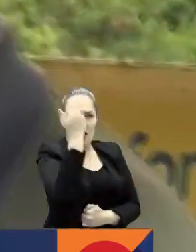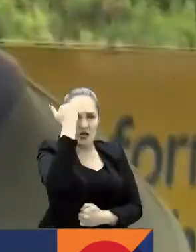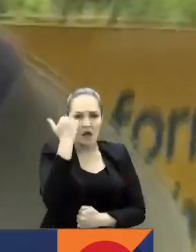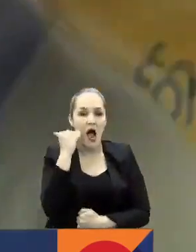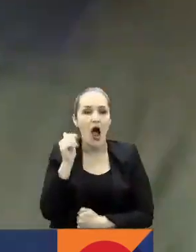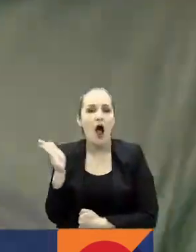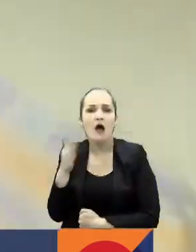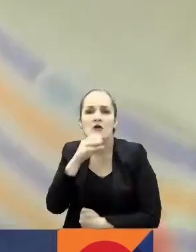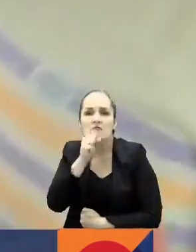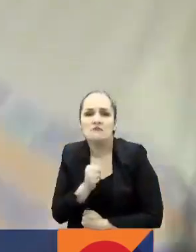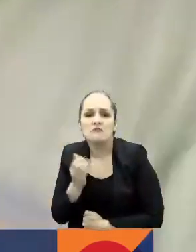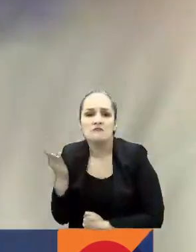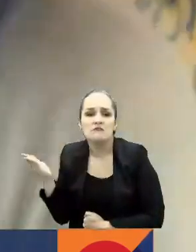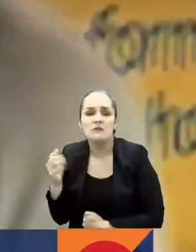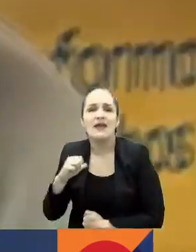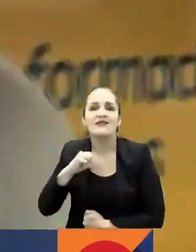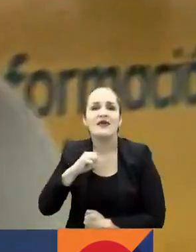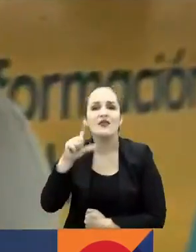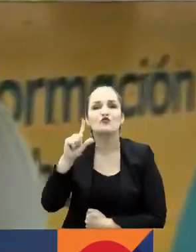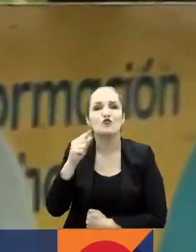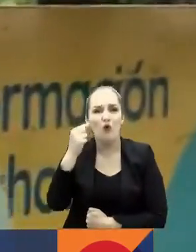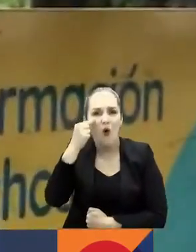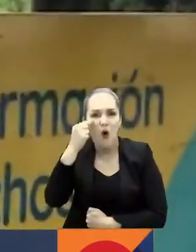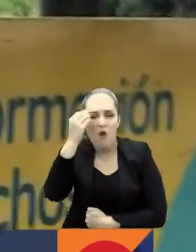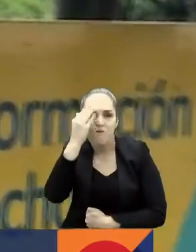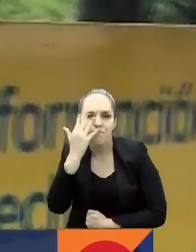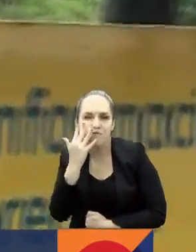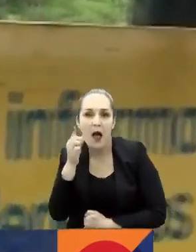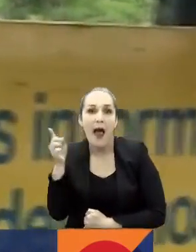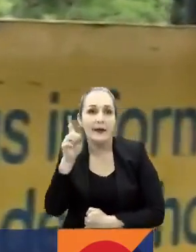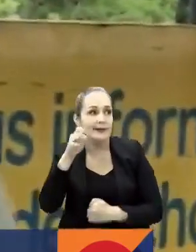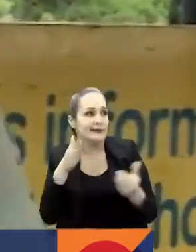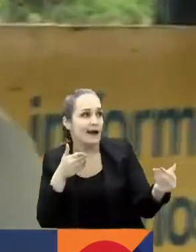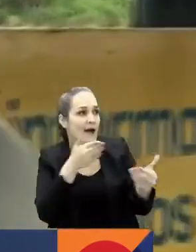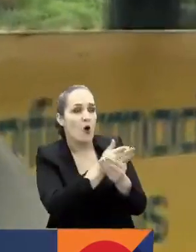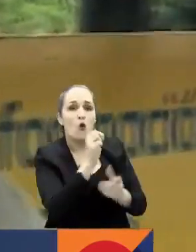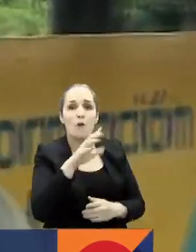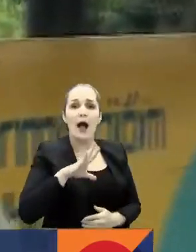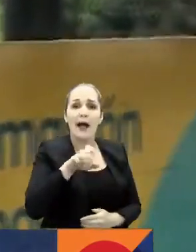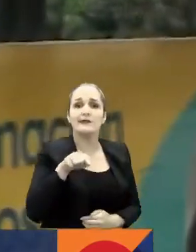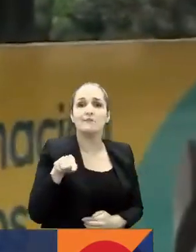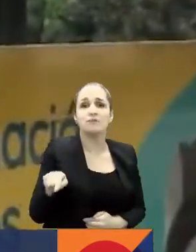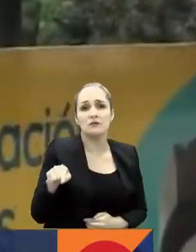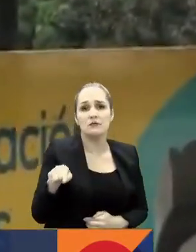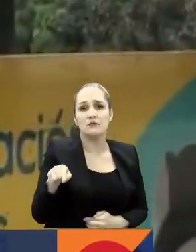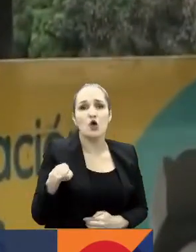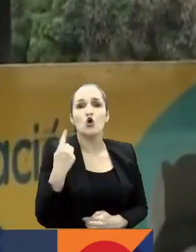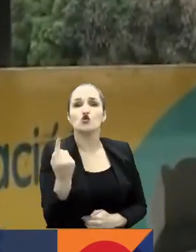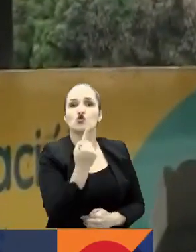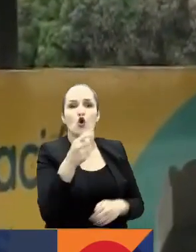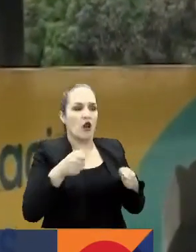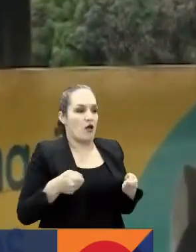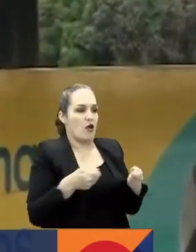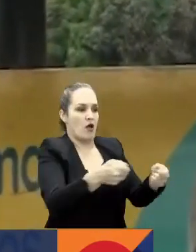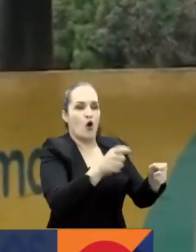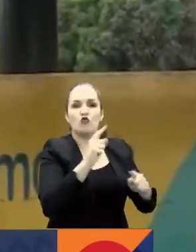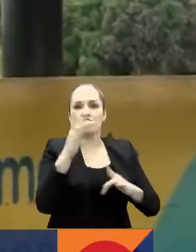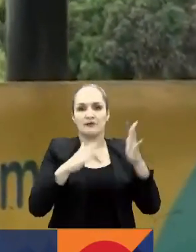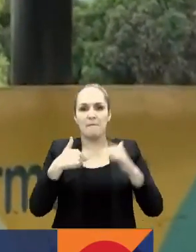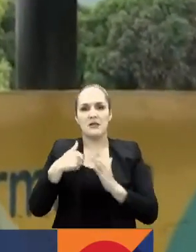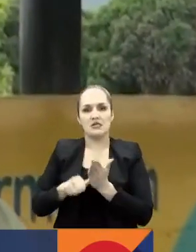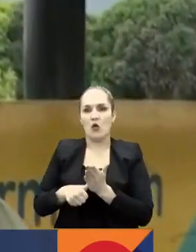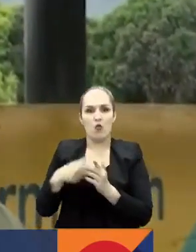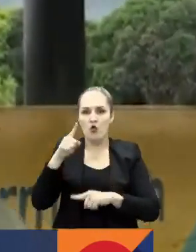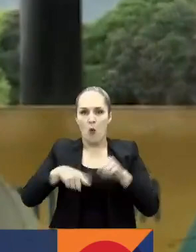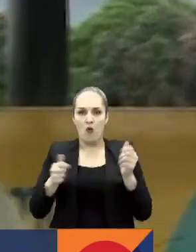tercera edad, tiene glaucoma, paciente oncológico, que tenía que pasar sola porque no coincide el número de cédula, el de ella es